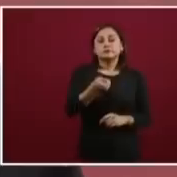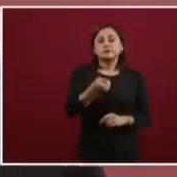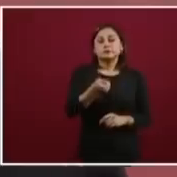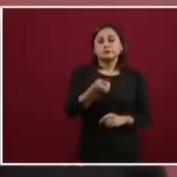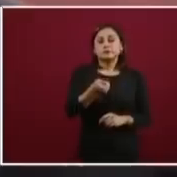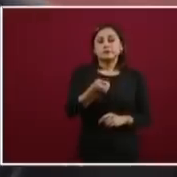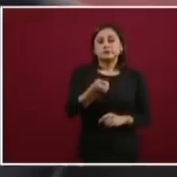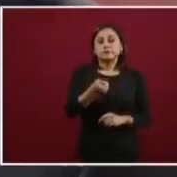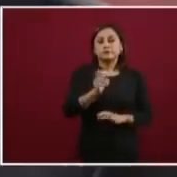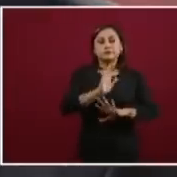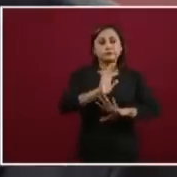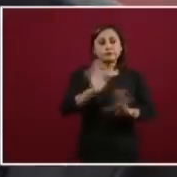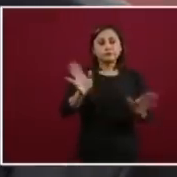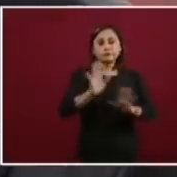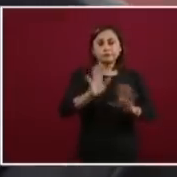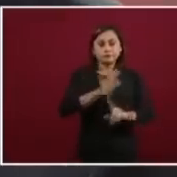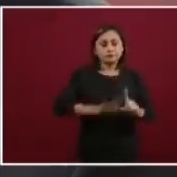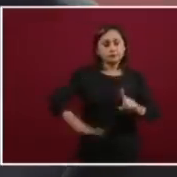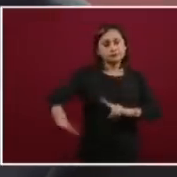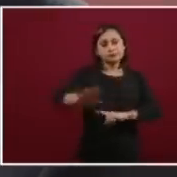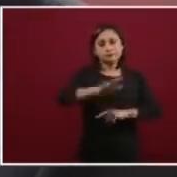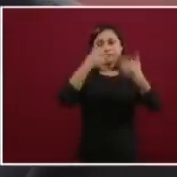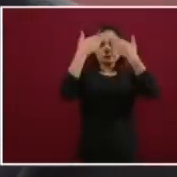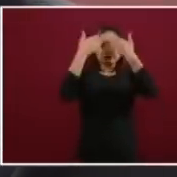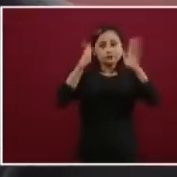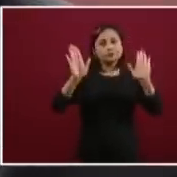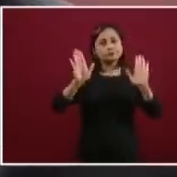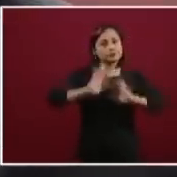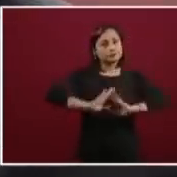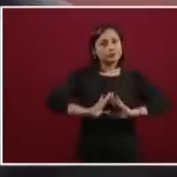cambió la mentalidad del pueblo de mexico